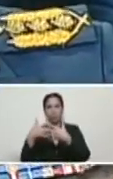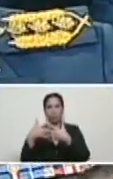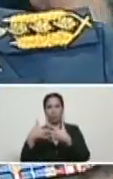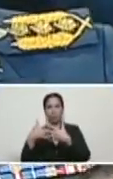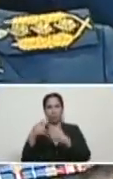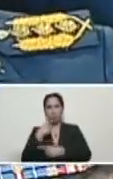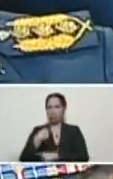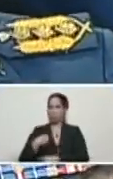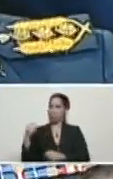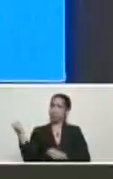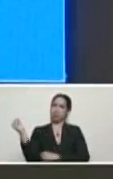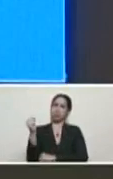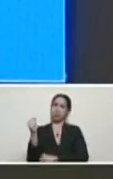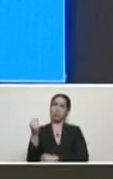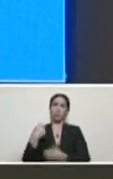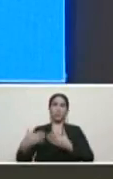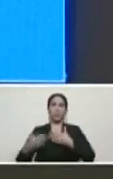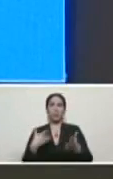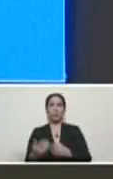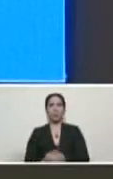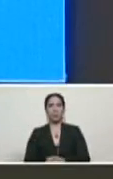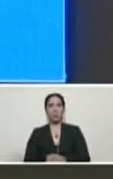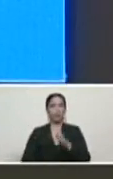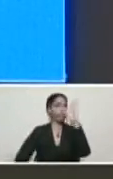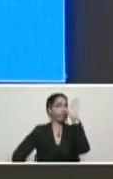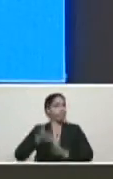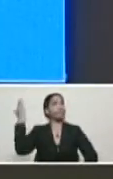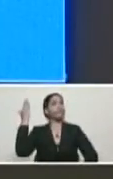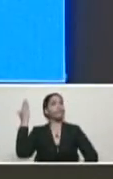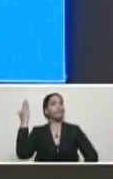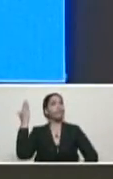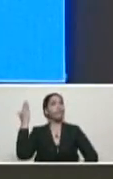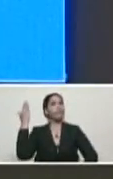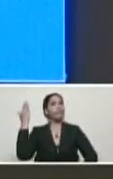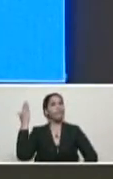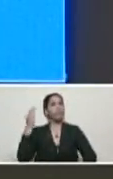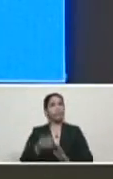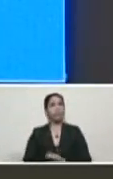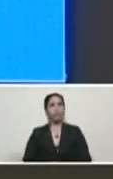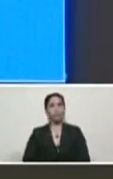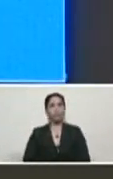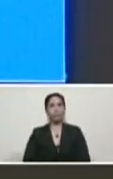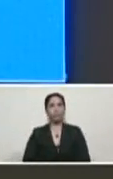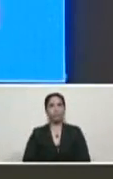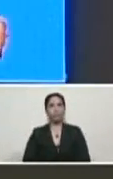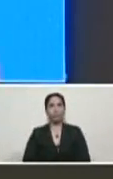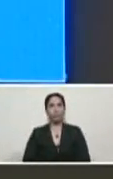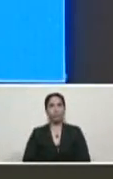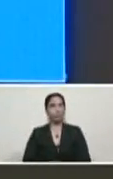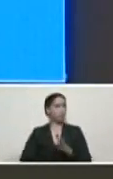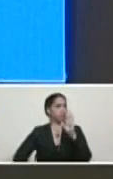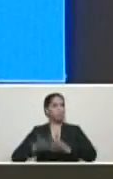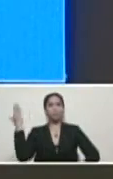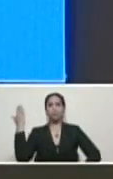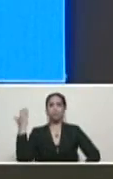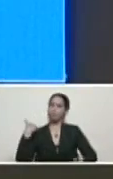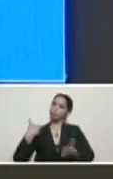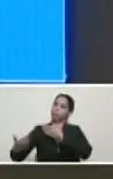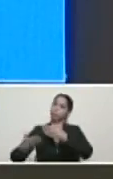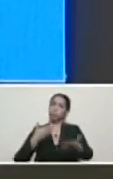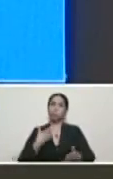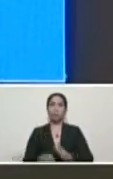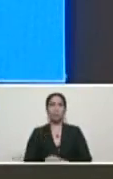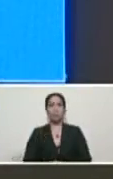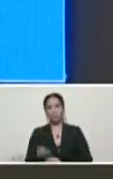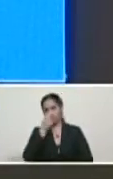dictador, que se vayan largo a la porra los que me dicen